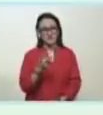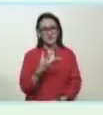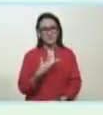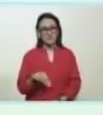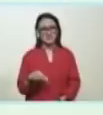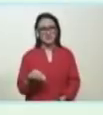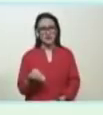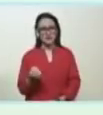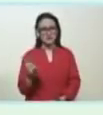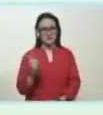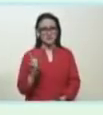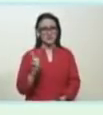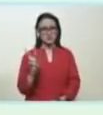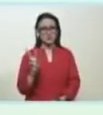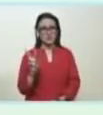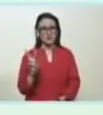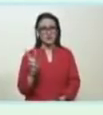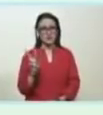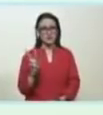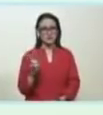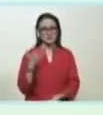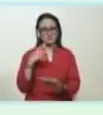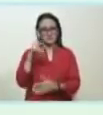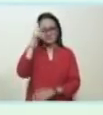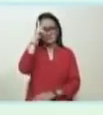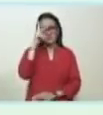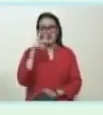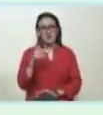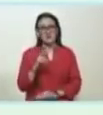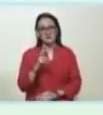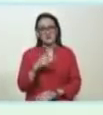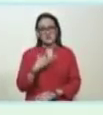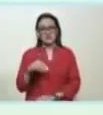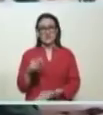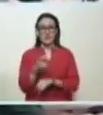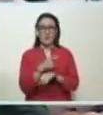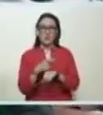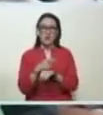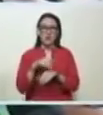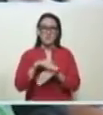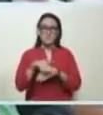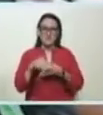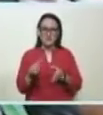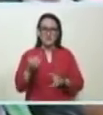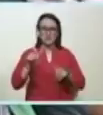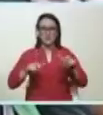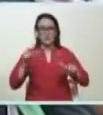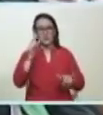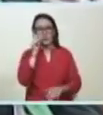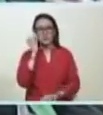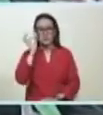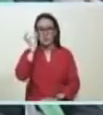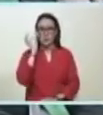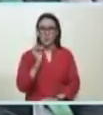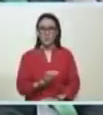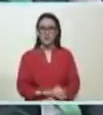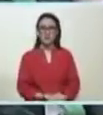vicepresidente ejecutivo de la República Bolivariana de Venezuela, vicepresidentes de gobierno, ministros, ministras,